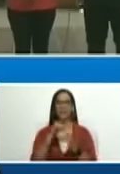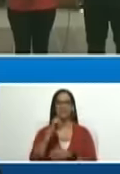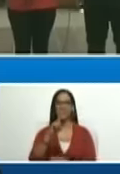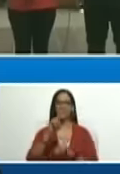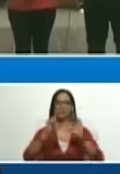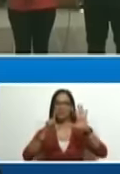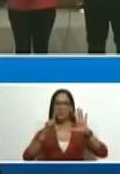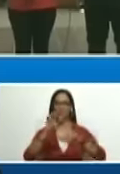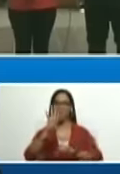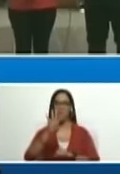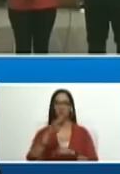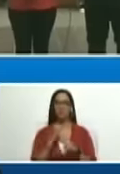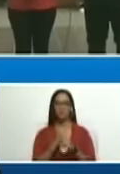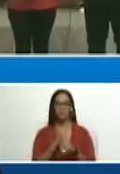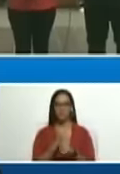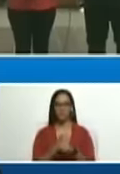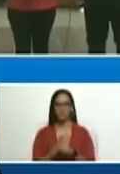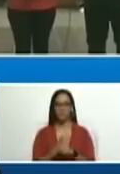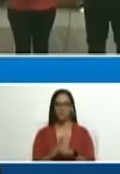17.174 obras.